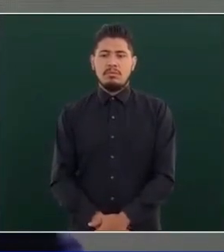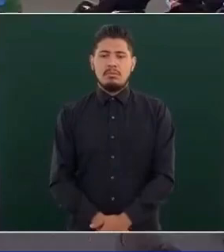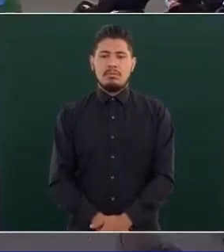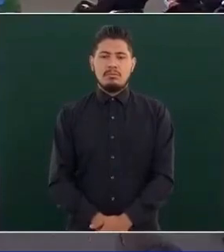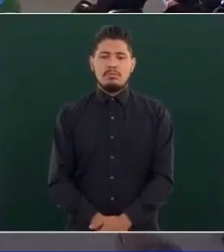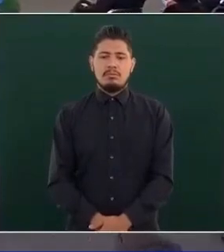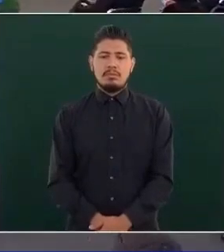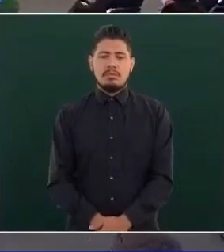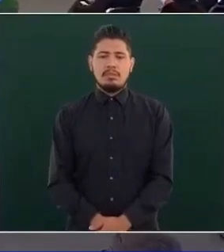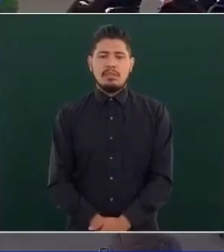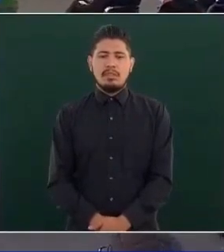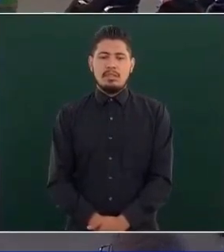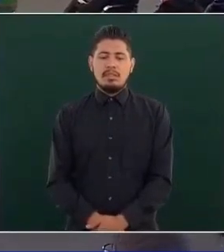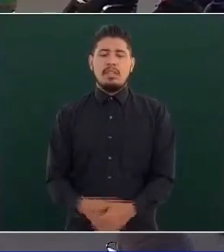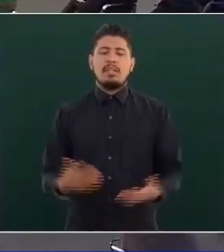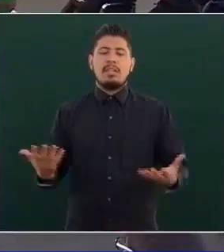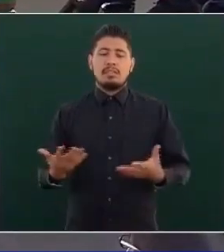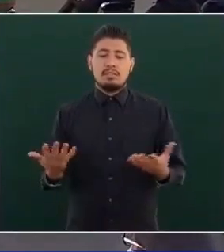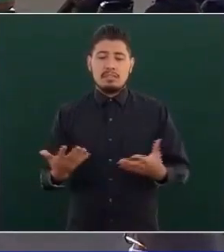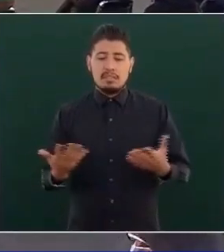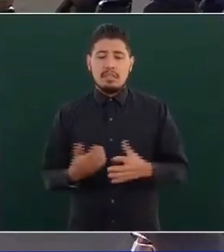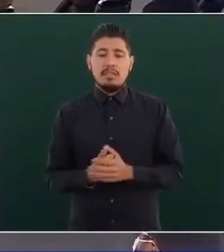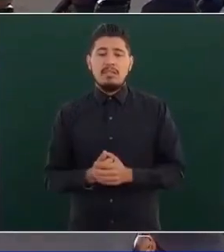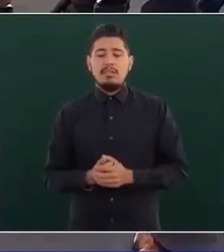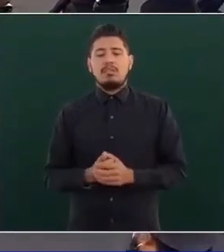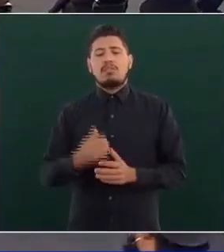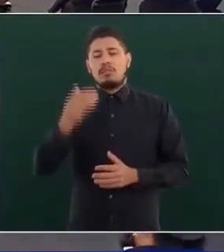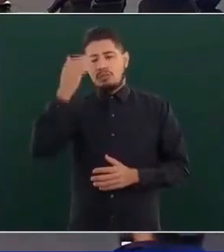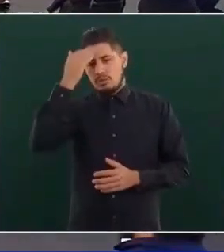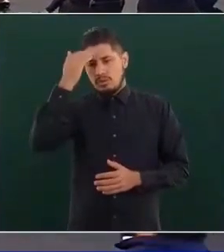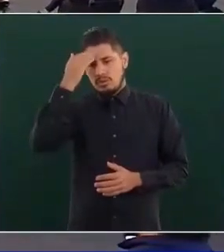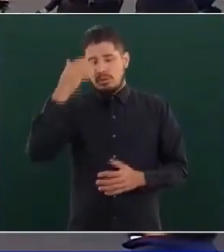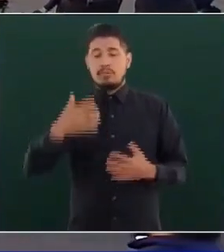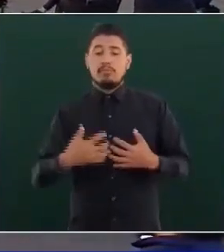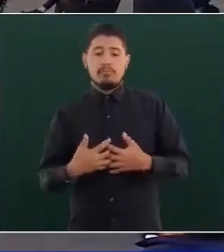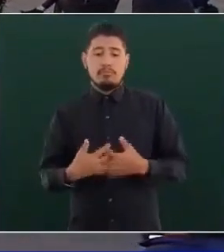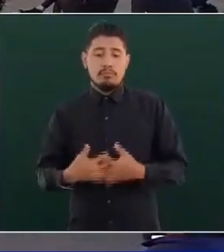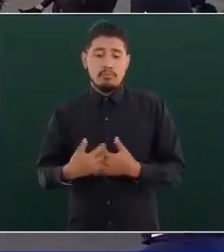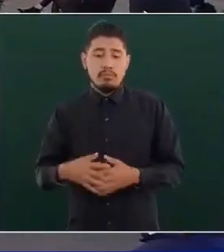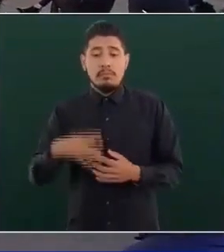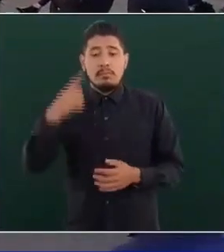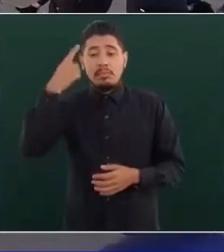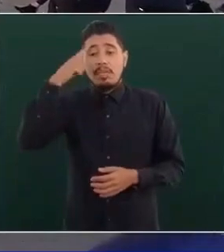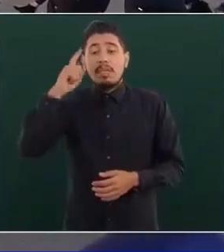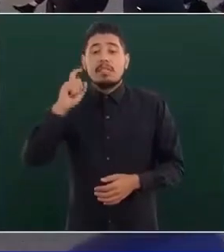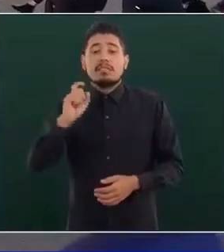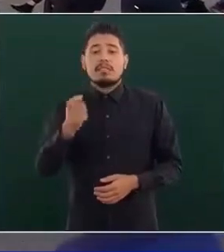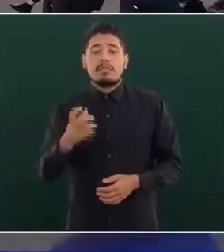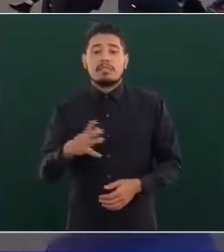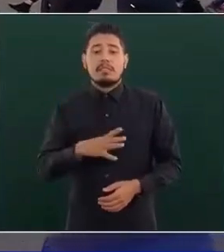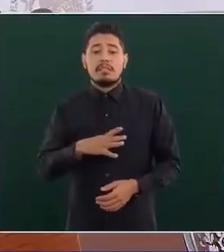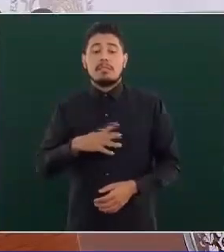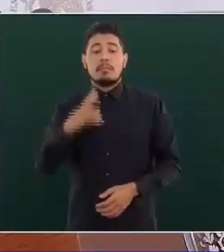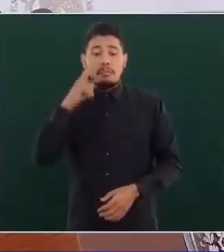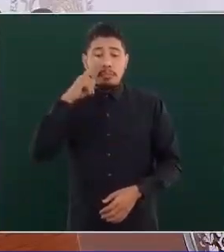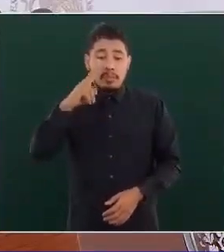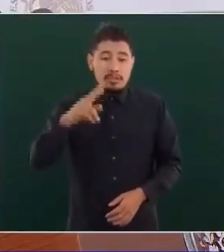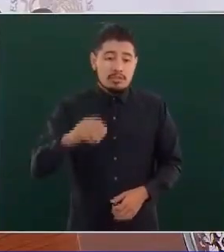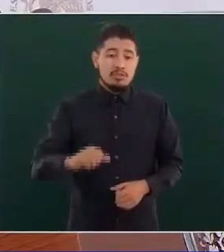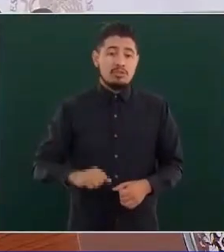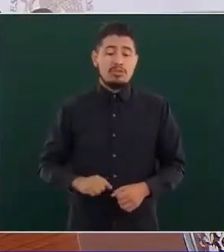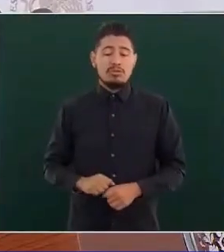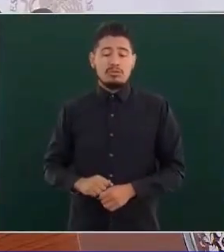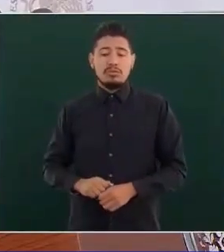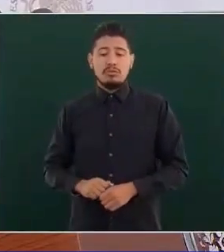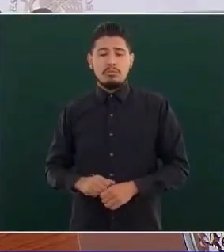Si lo que estamos haciendo es concientizando a empresarios para que tengan una dimensión social, una